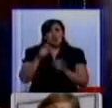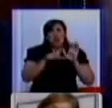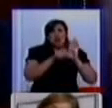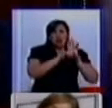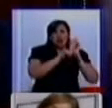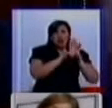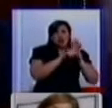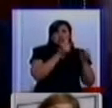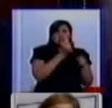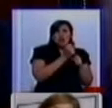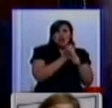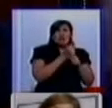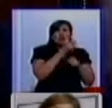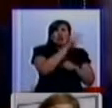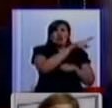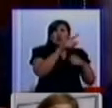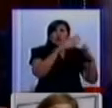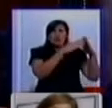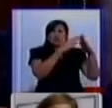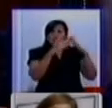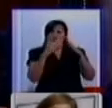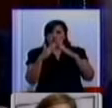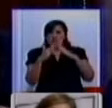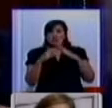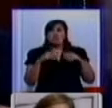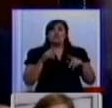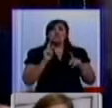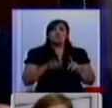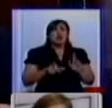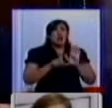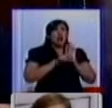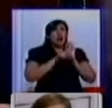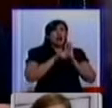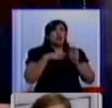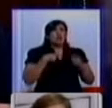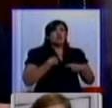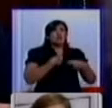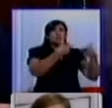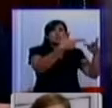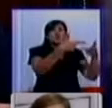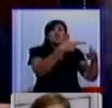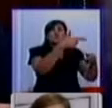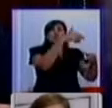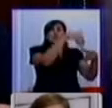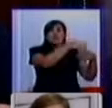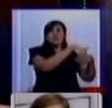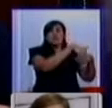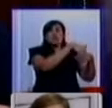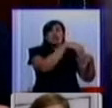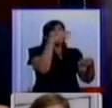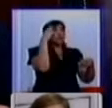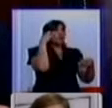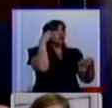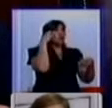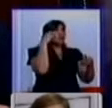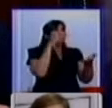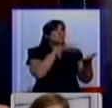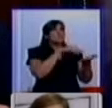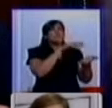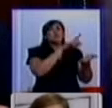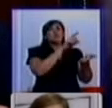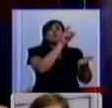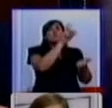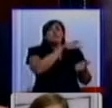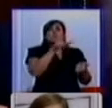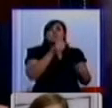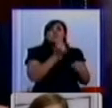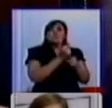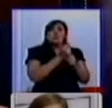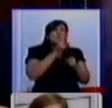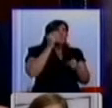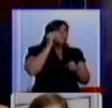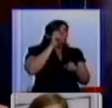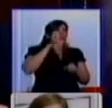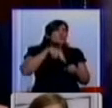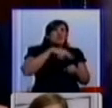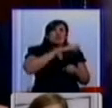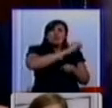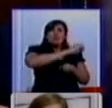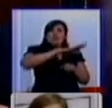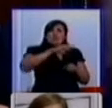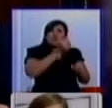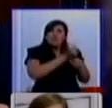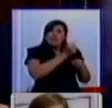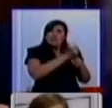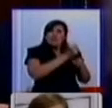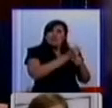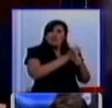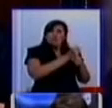domiciliario, que leyes como la que hemos remitido al Congreso de Peón Rural para modificar esto y para que finalmente el control no esté